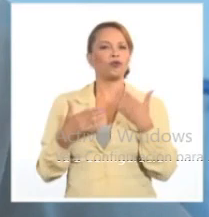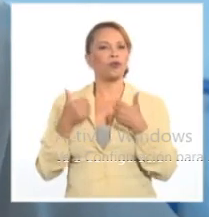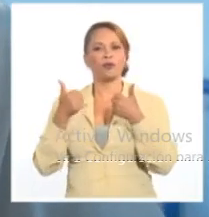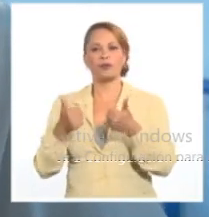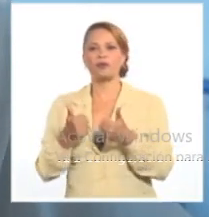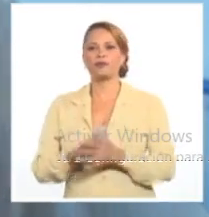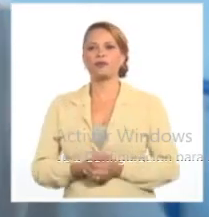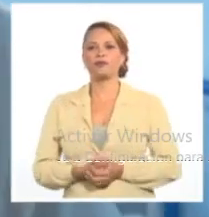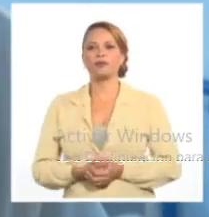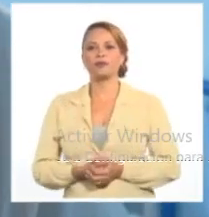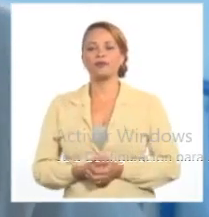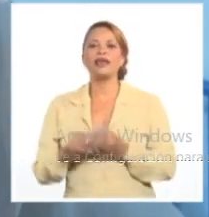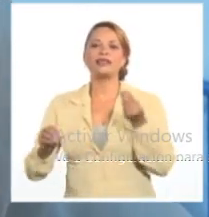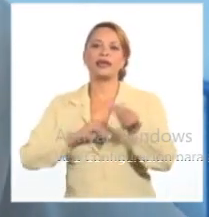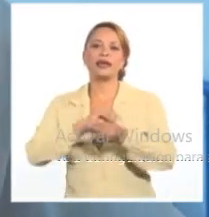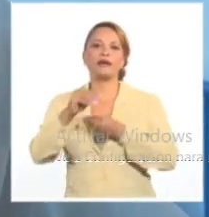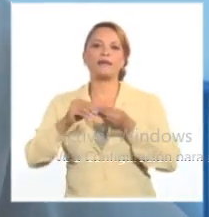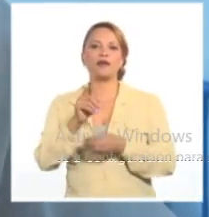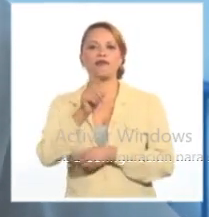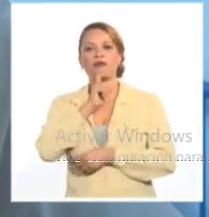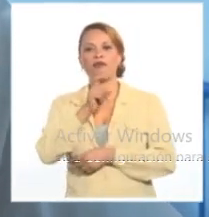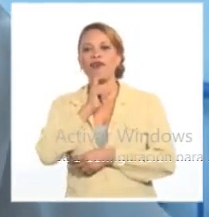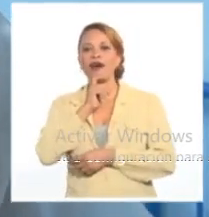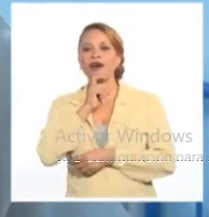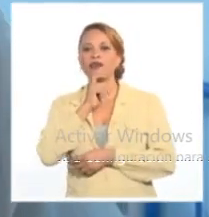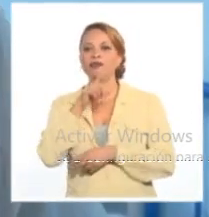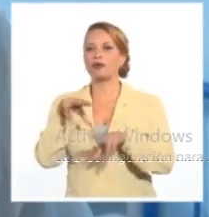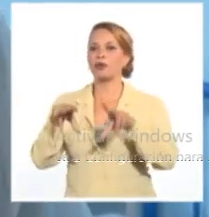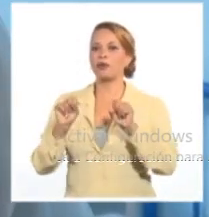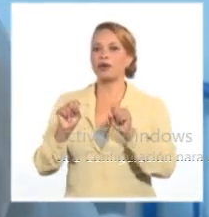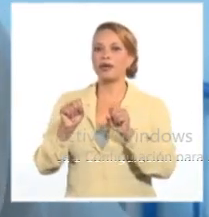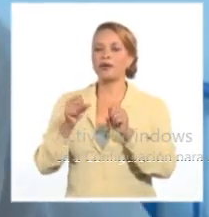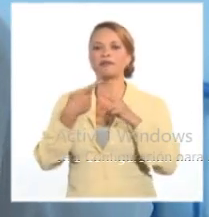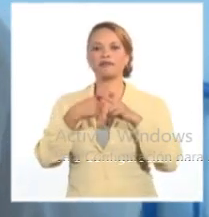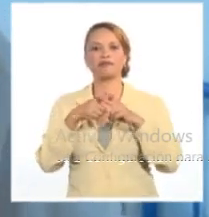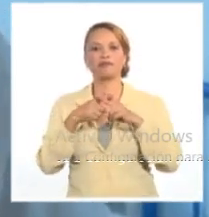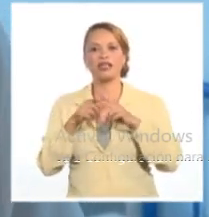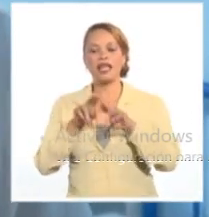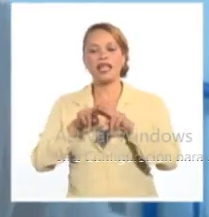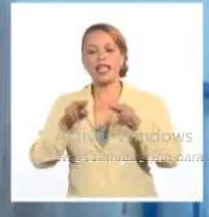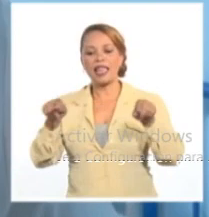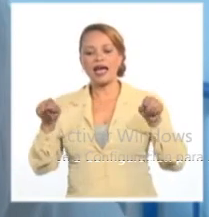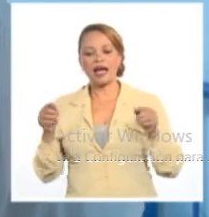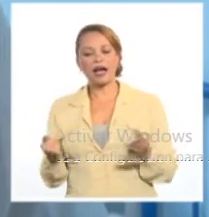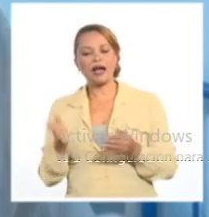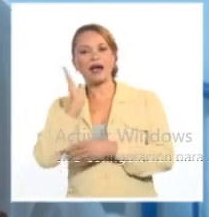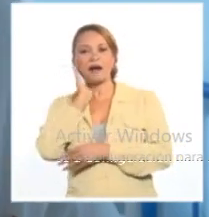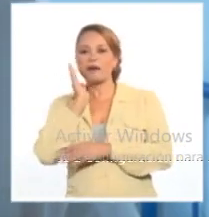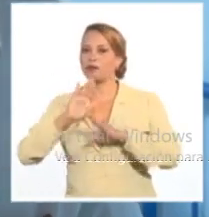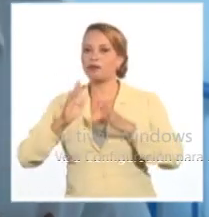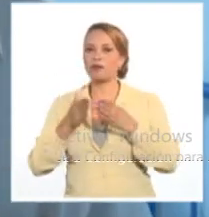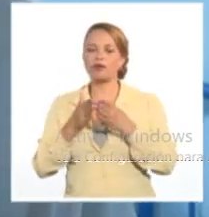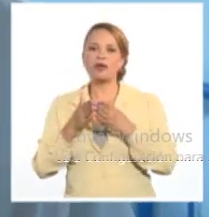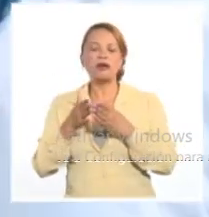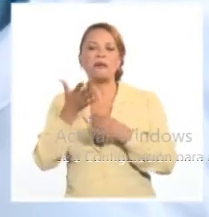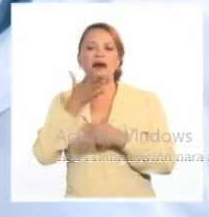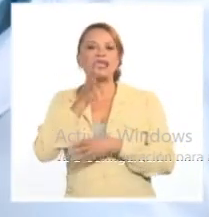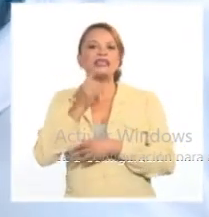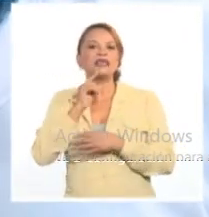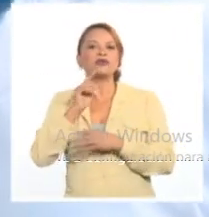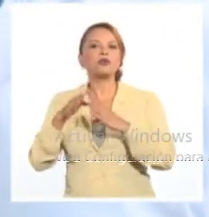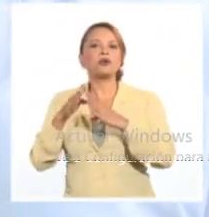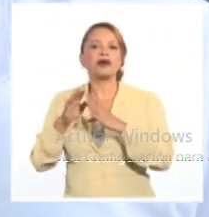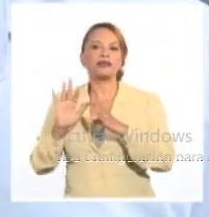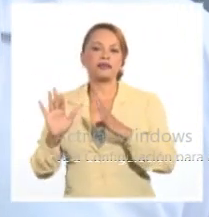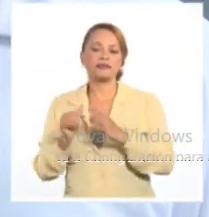se le renovaron todos los baños, se le arreglaron todas las camas, es decir, va a estar como si estuviera en su casa. El